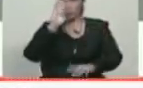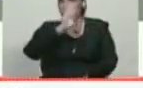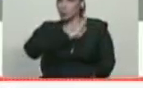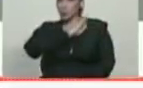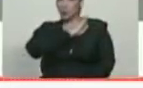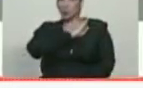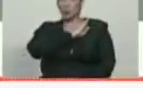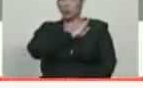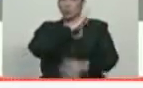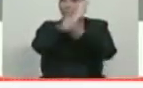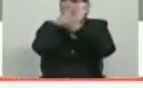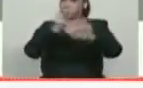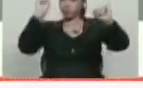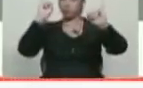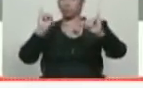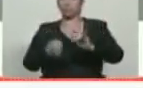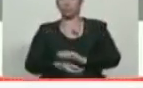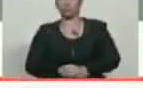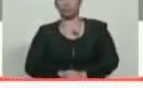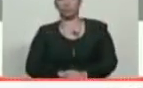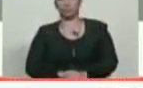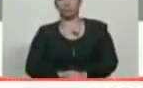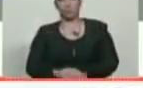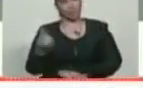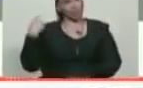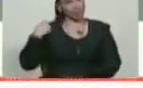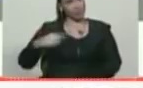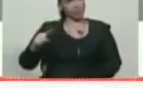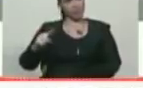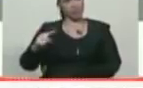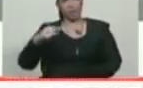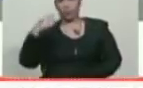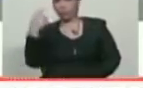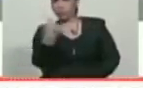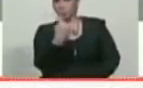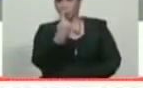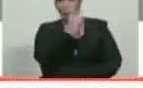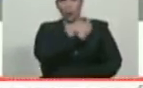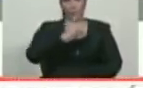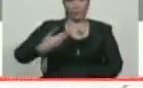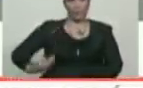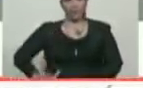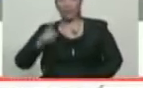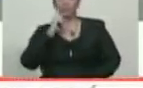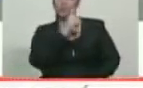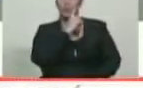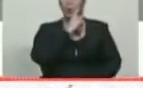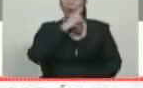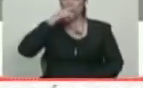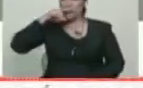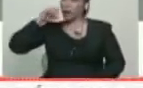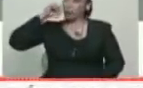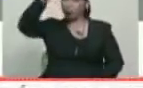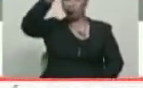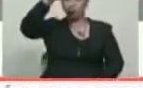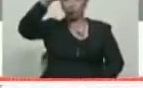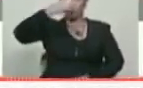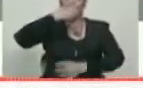soberana e independiente, que tiene un solo presidente que se llama...